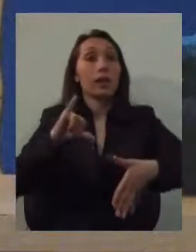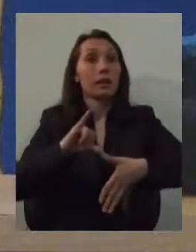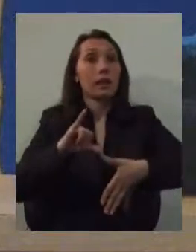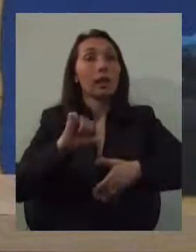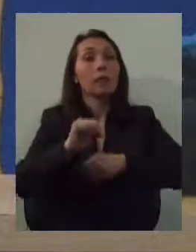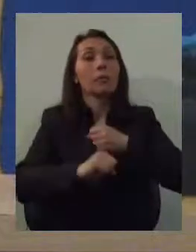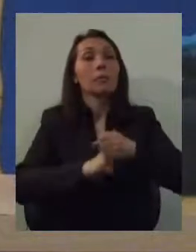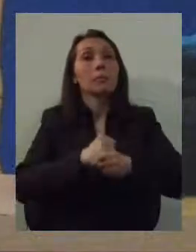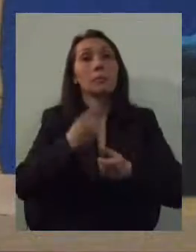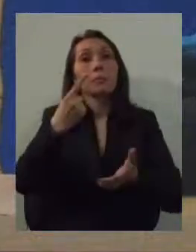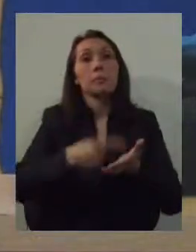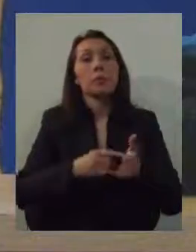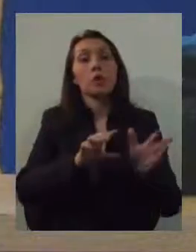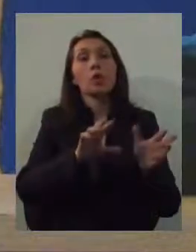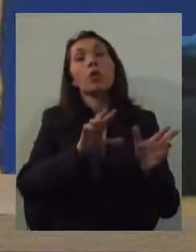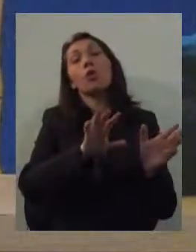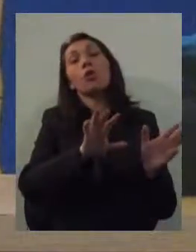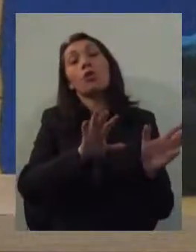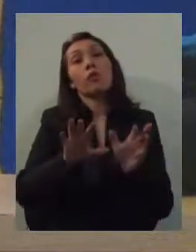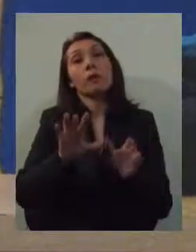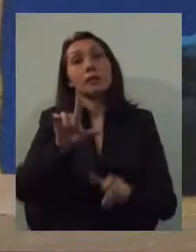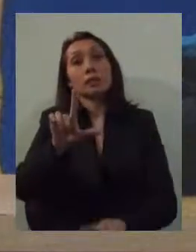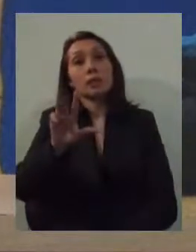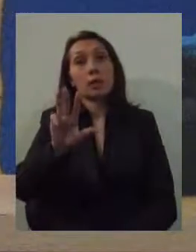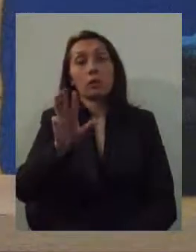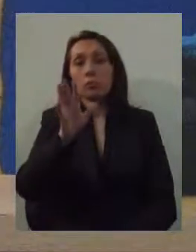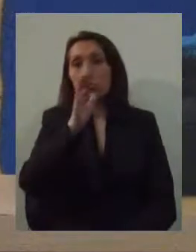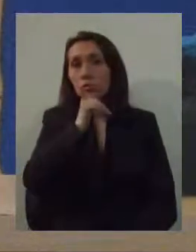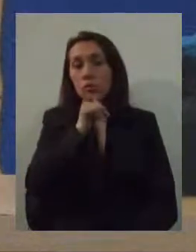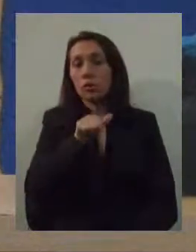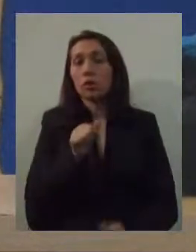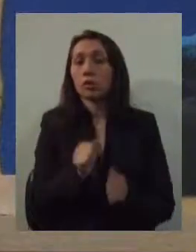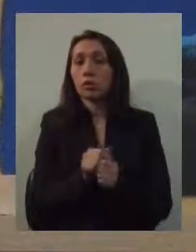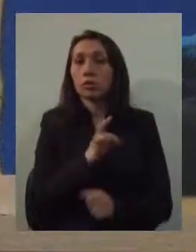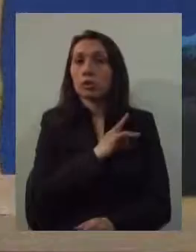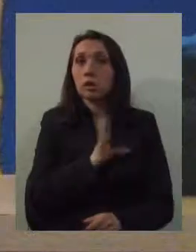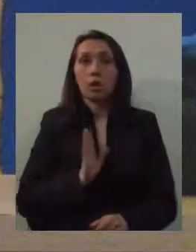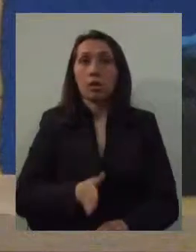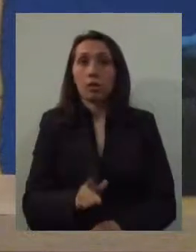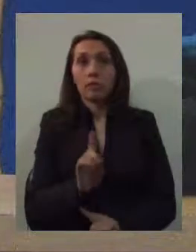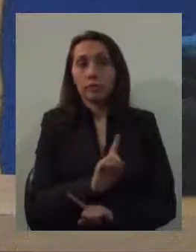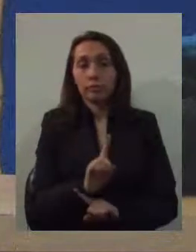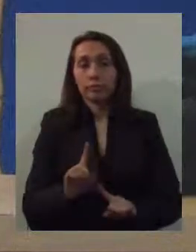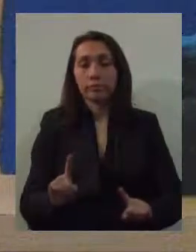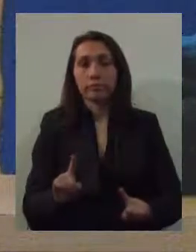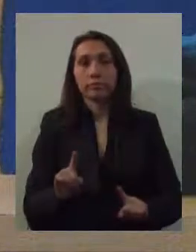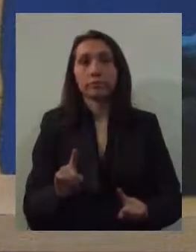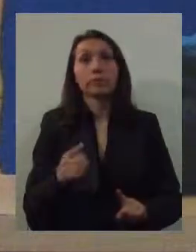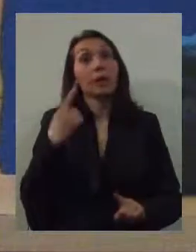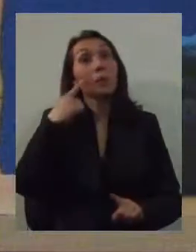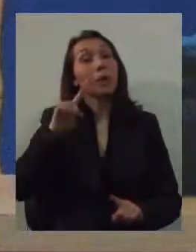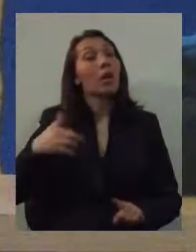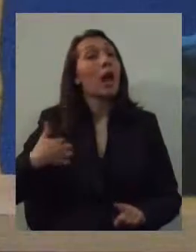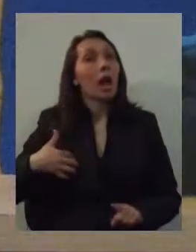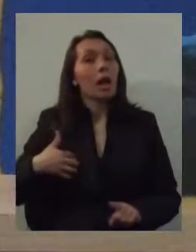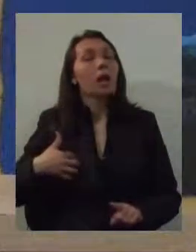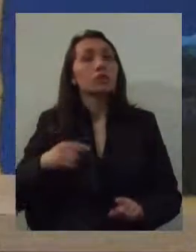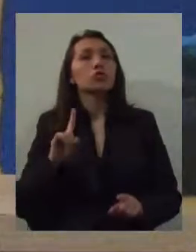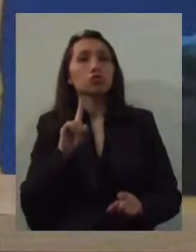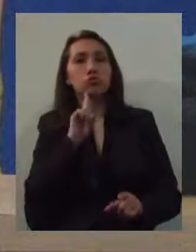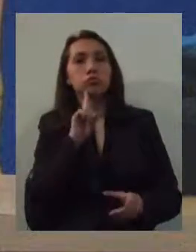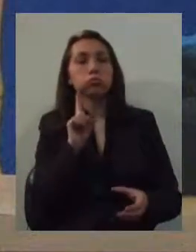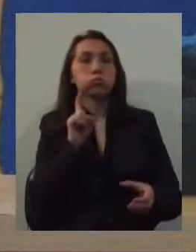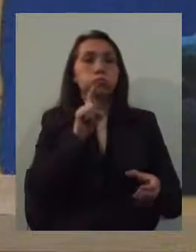año 1979, que no está vigente con Chile, pero es Argentina es parte